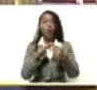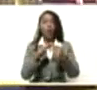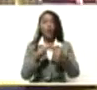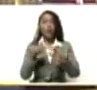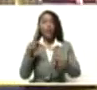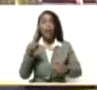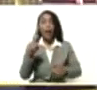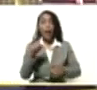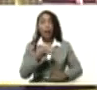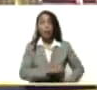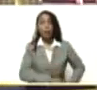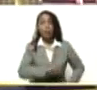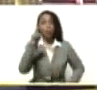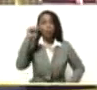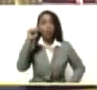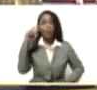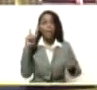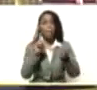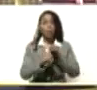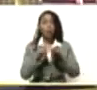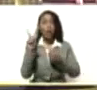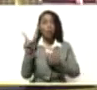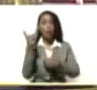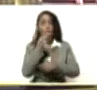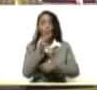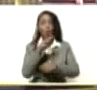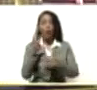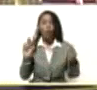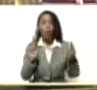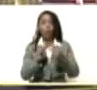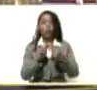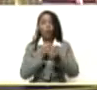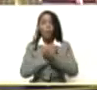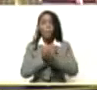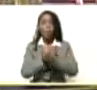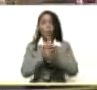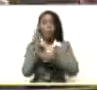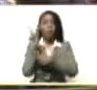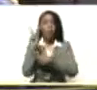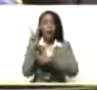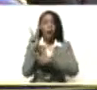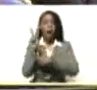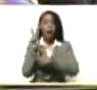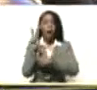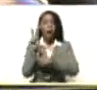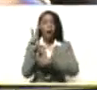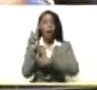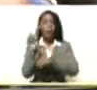el general libertador Simón Bolívar, el encuentro del amor en Quito.